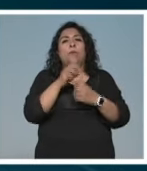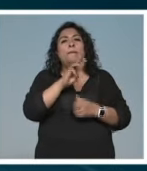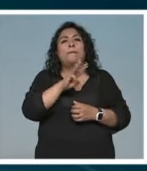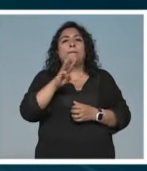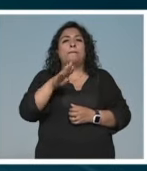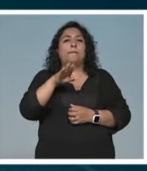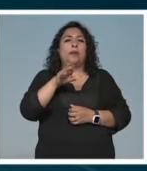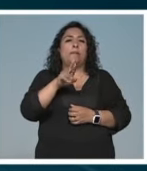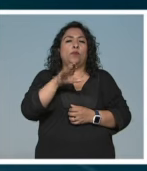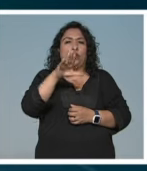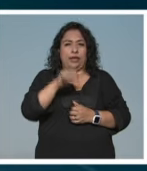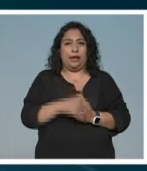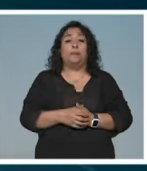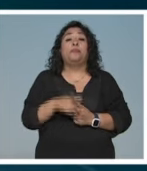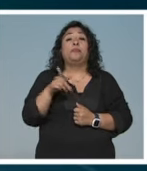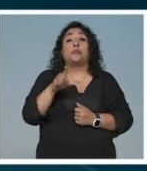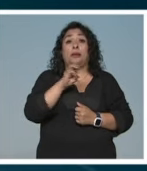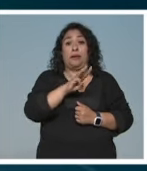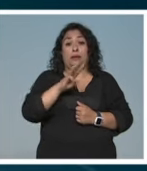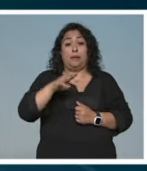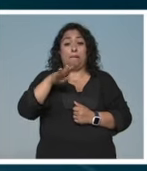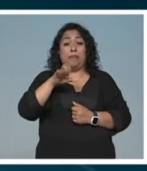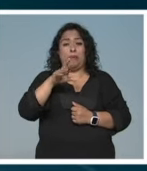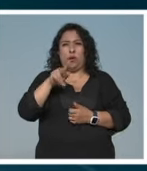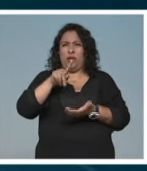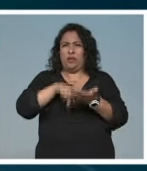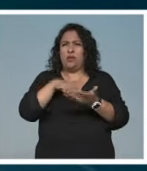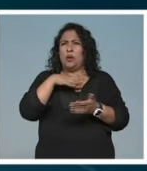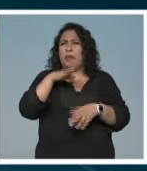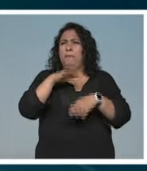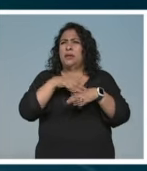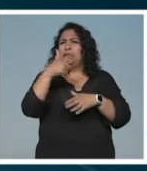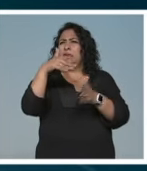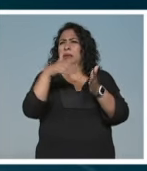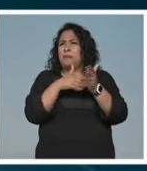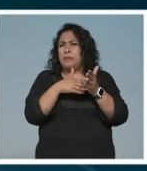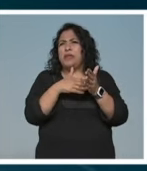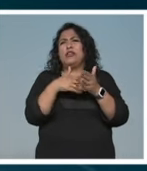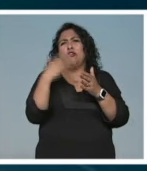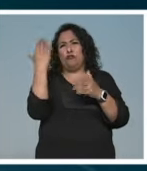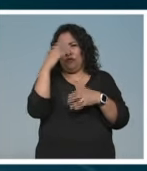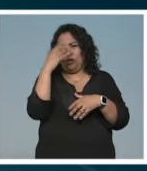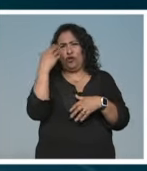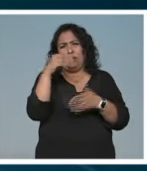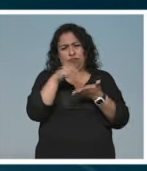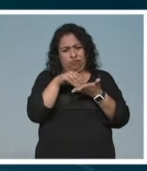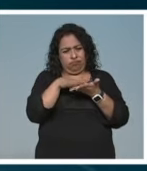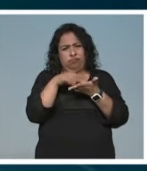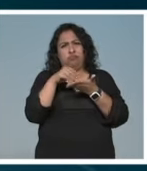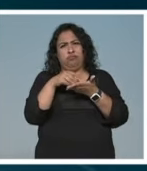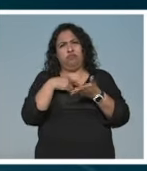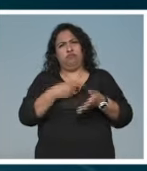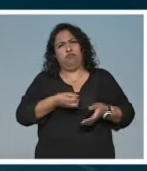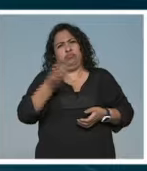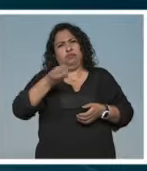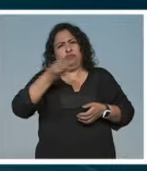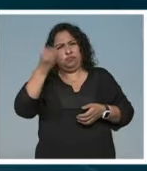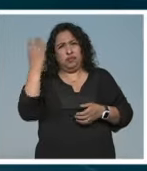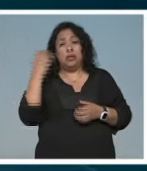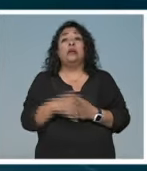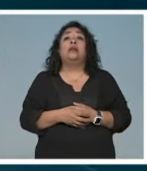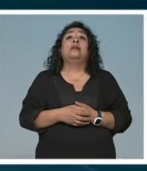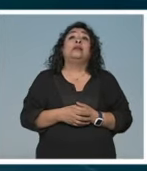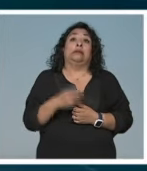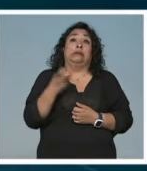Memórica. En Memórica hay más de 7.000 recursos de la fototeca y de este acervo. Entonces,